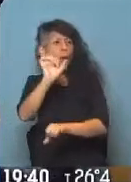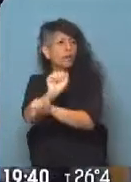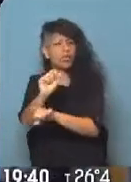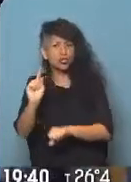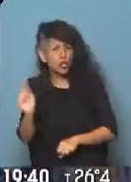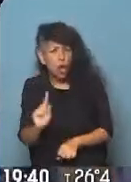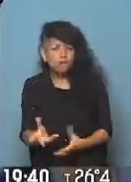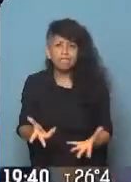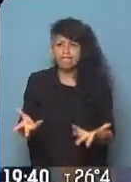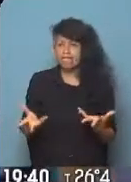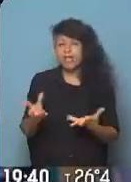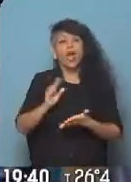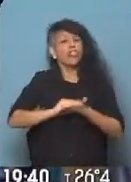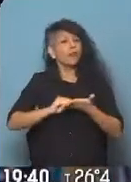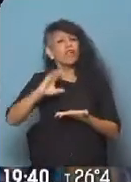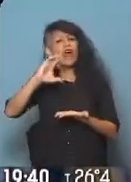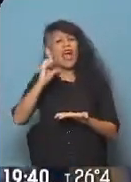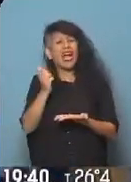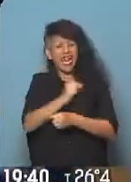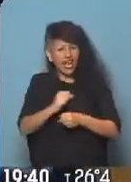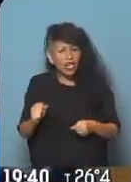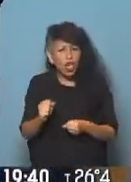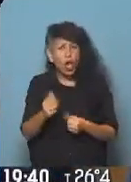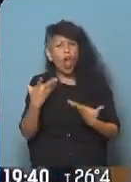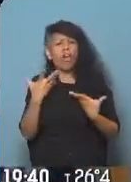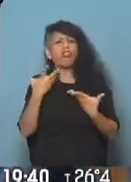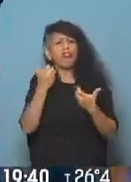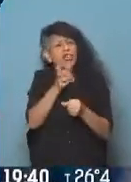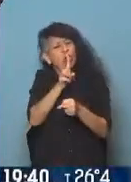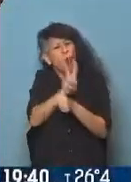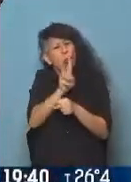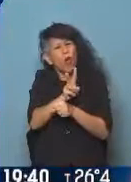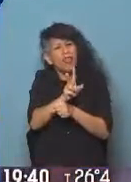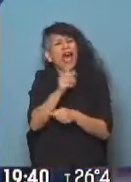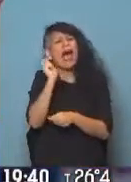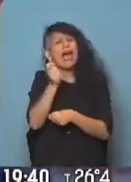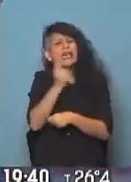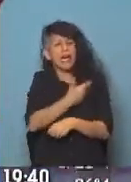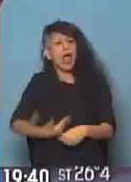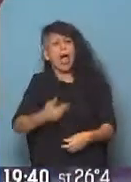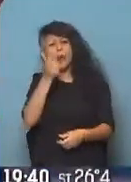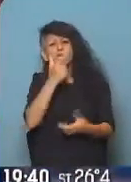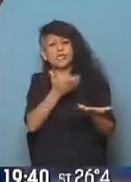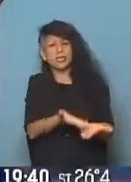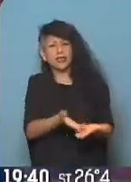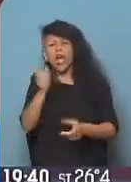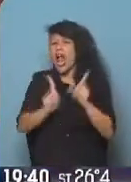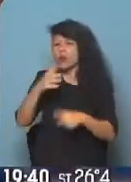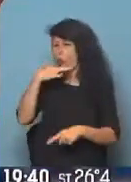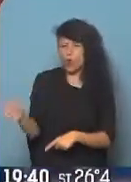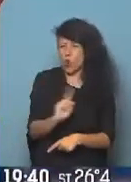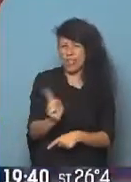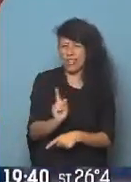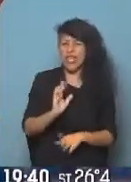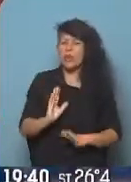está preservando cambiemos y está preservando al presidente aunque muchos no lo entiendan y está dando una pelea hacia el